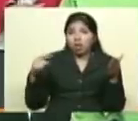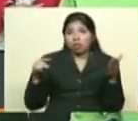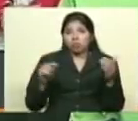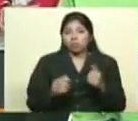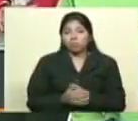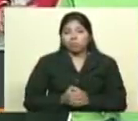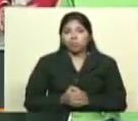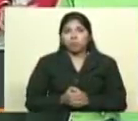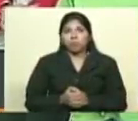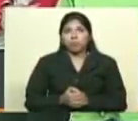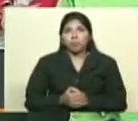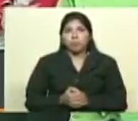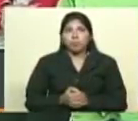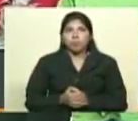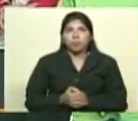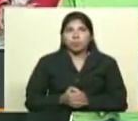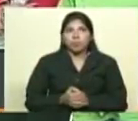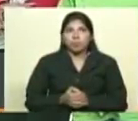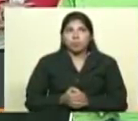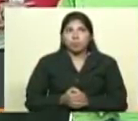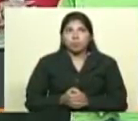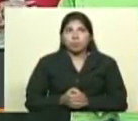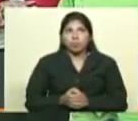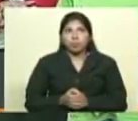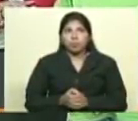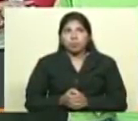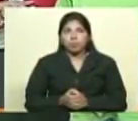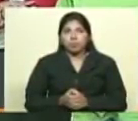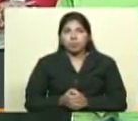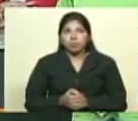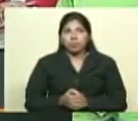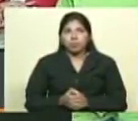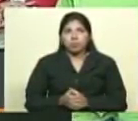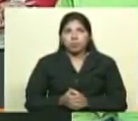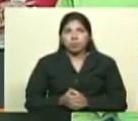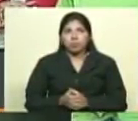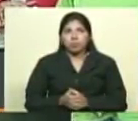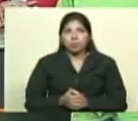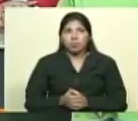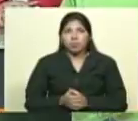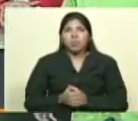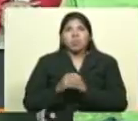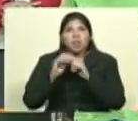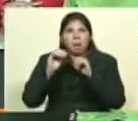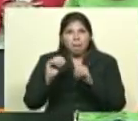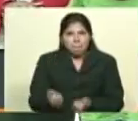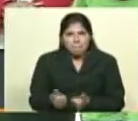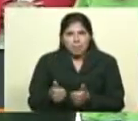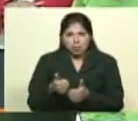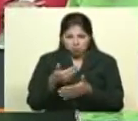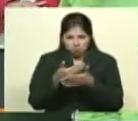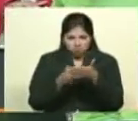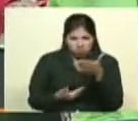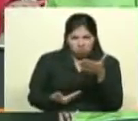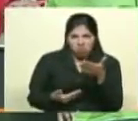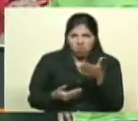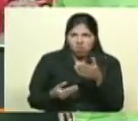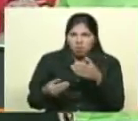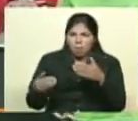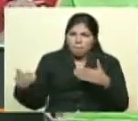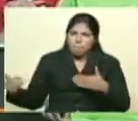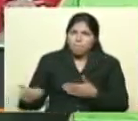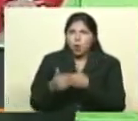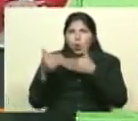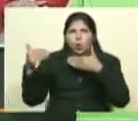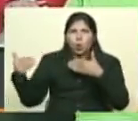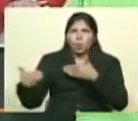Y con ese decreto se abrieron las puertas a la agresión. Se abrieron las puertas